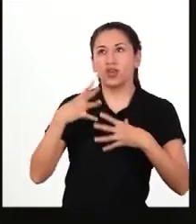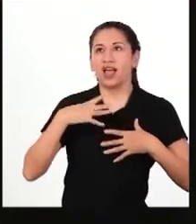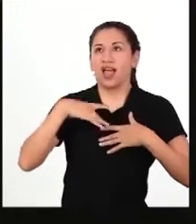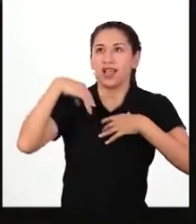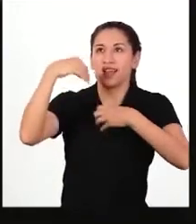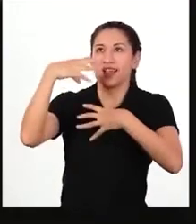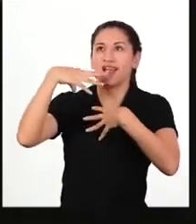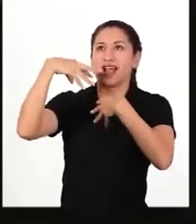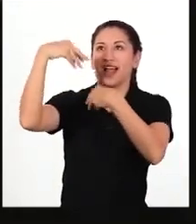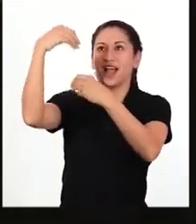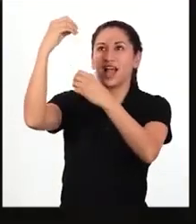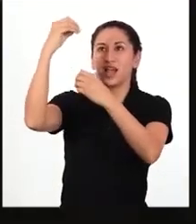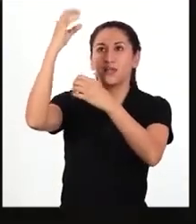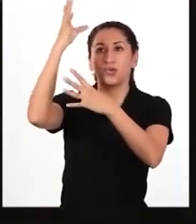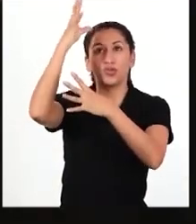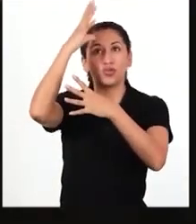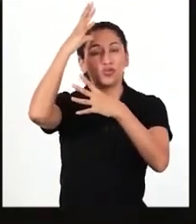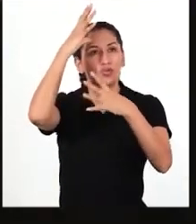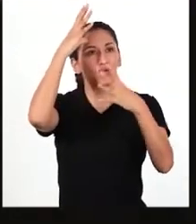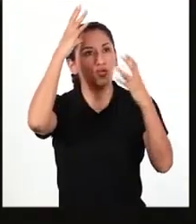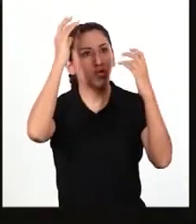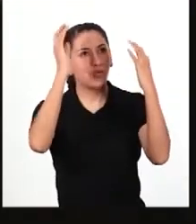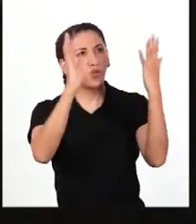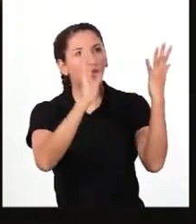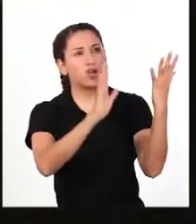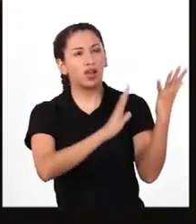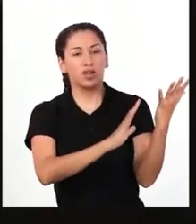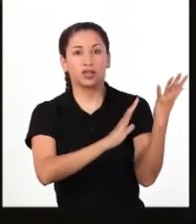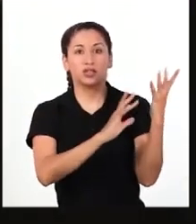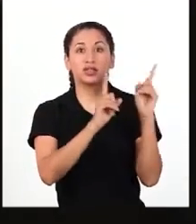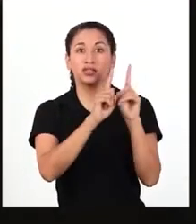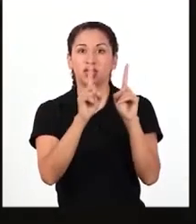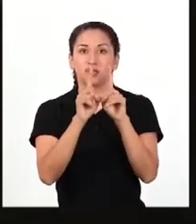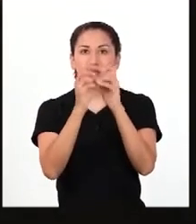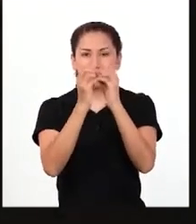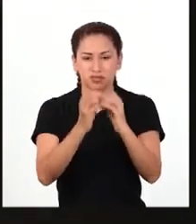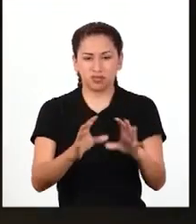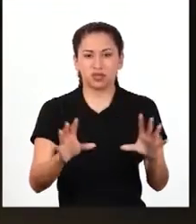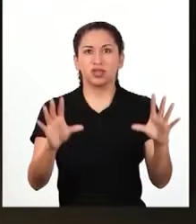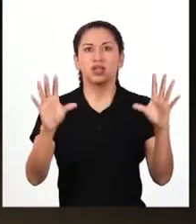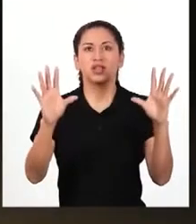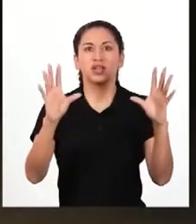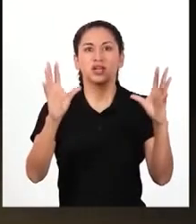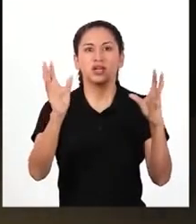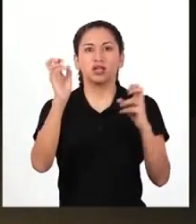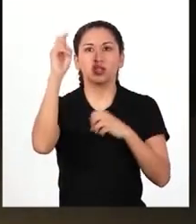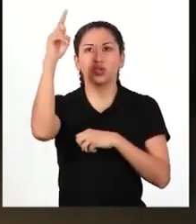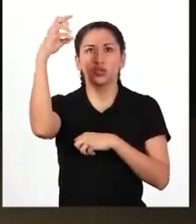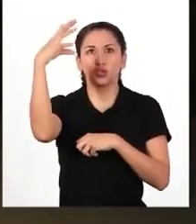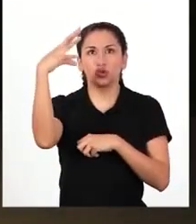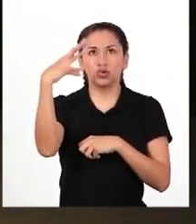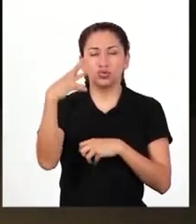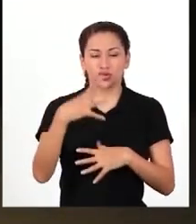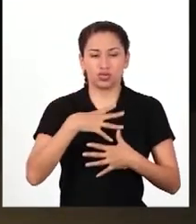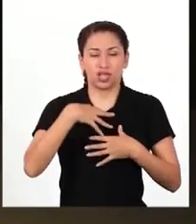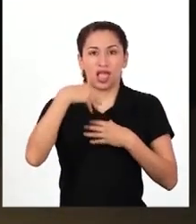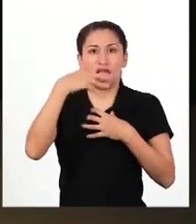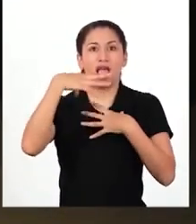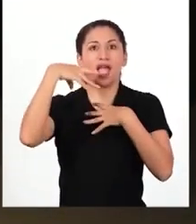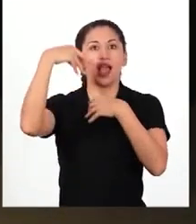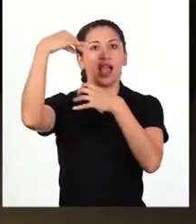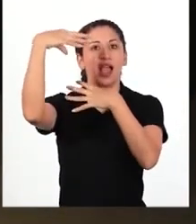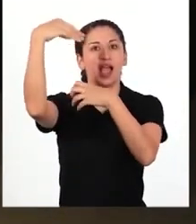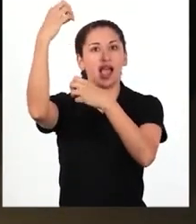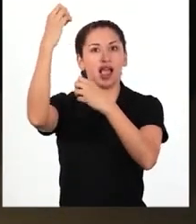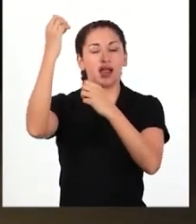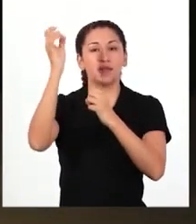alma, la luna muerta. Las que vimos festivas formas galantes se pierden en las luces del alba